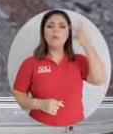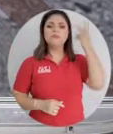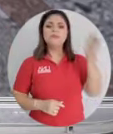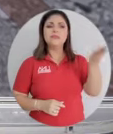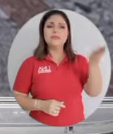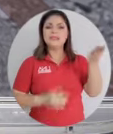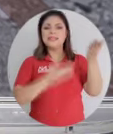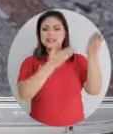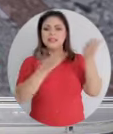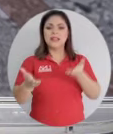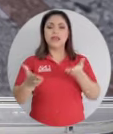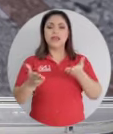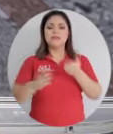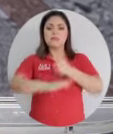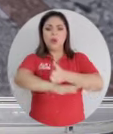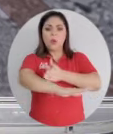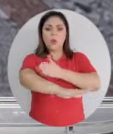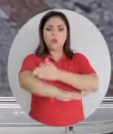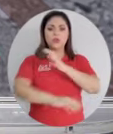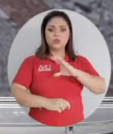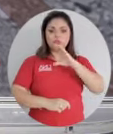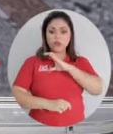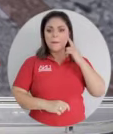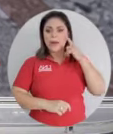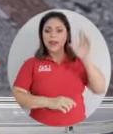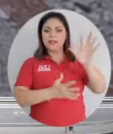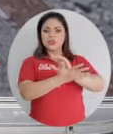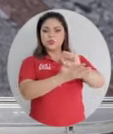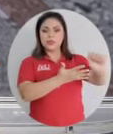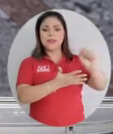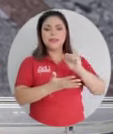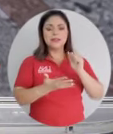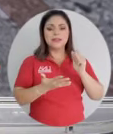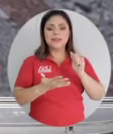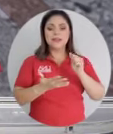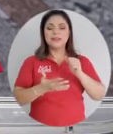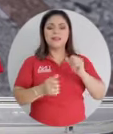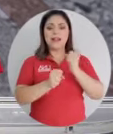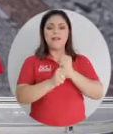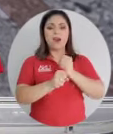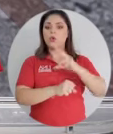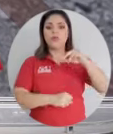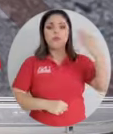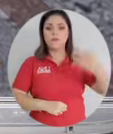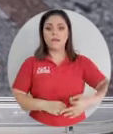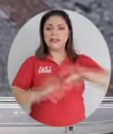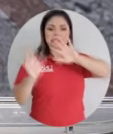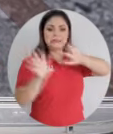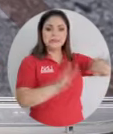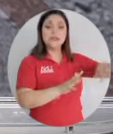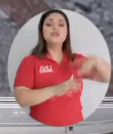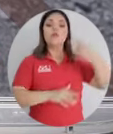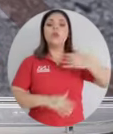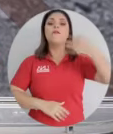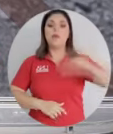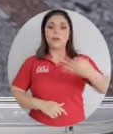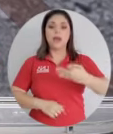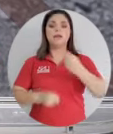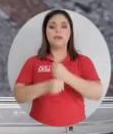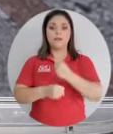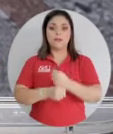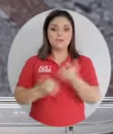venga a mejorar esas condiciones o a paliar esta situación para que Costa Rica pueda dar un salto. CEPAL